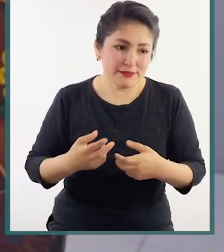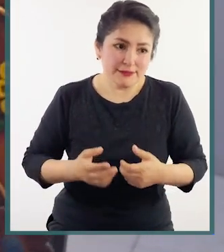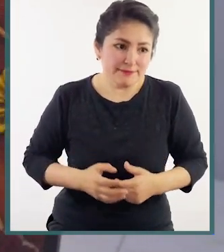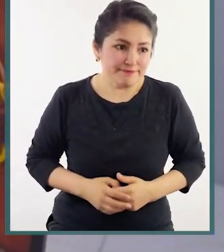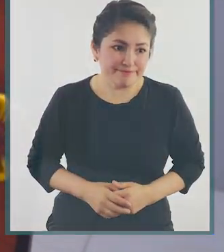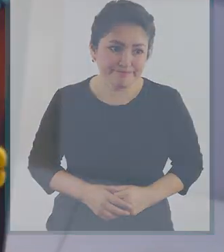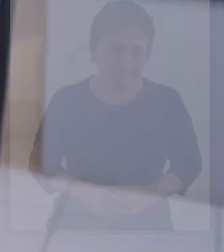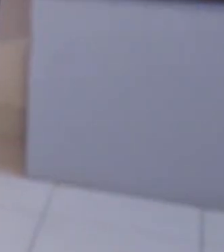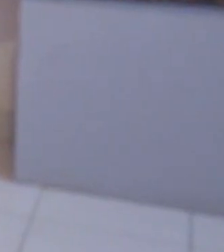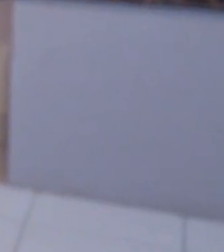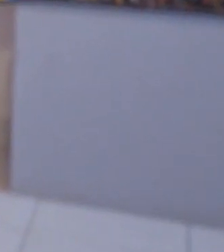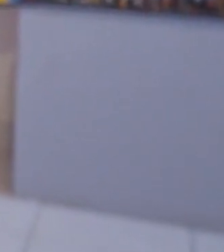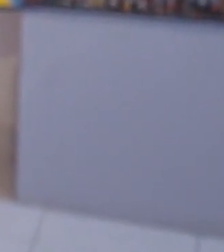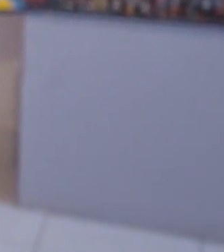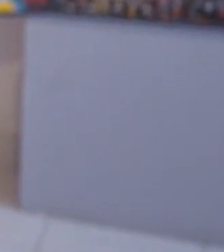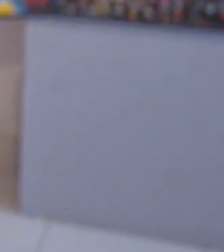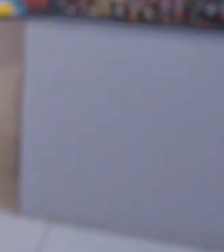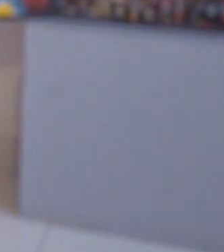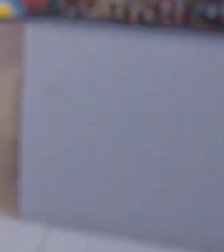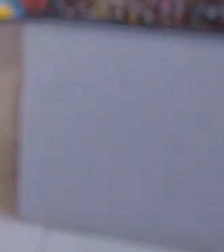careciendo.